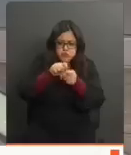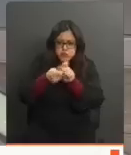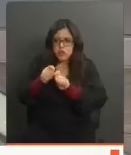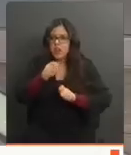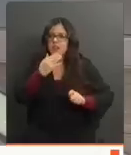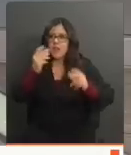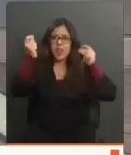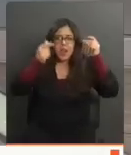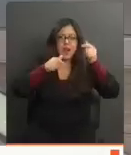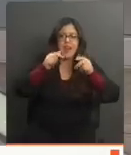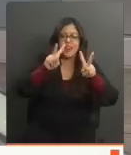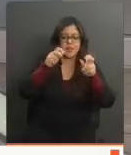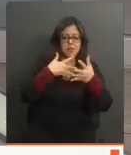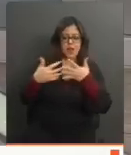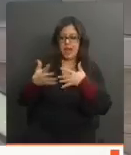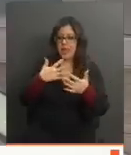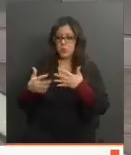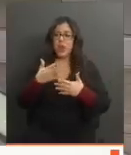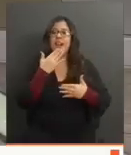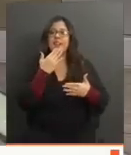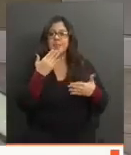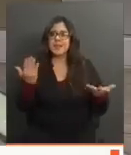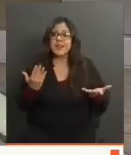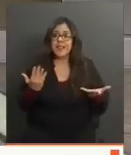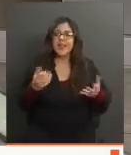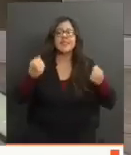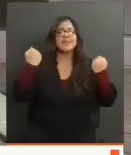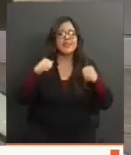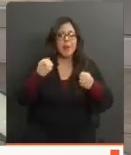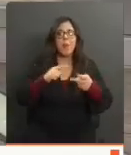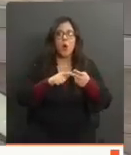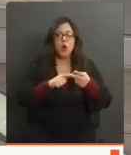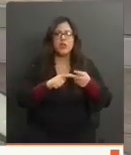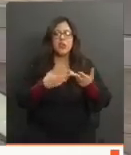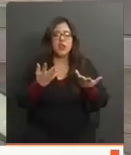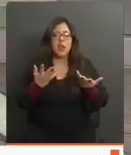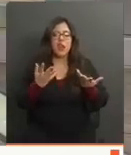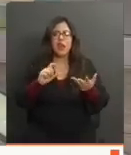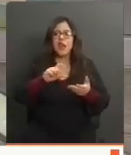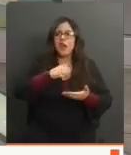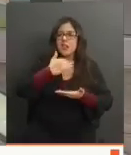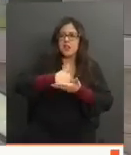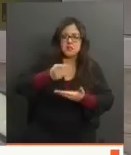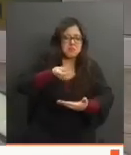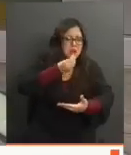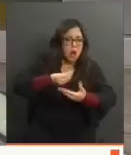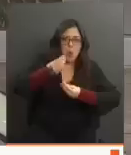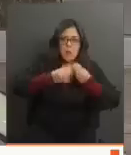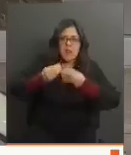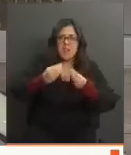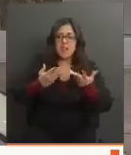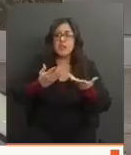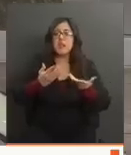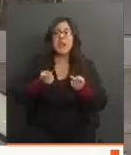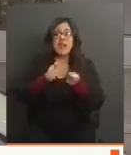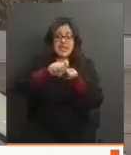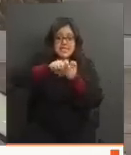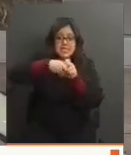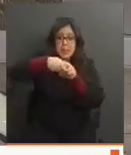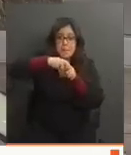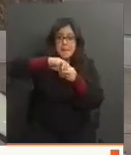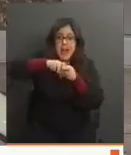esta fibra natural, sino también con deporte, aventura, gastronomía costumbrista. Chimbarongo es un lugar al